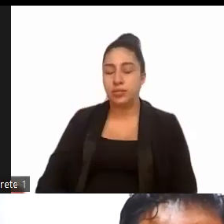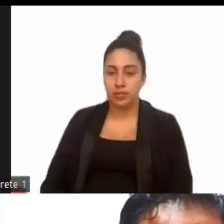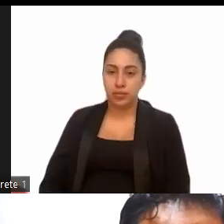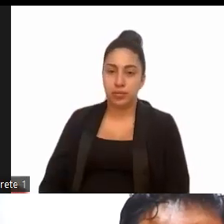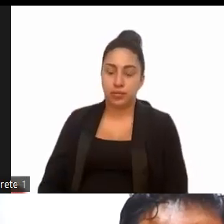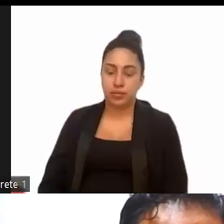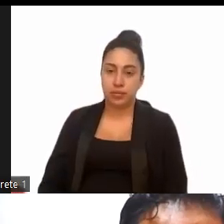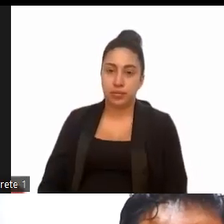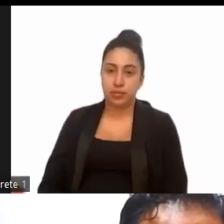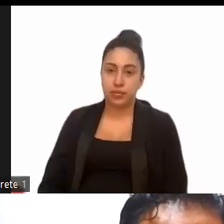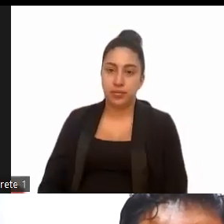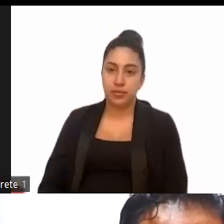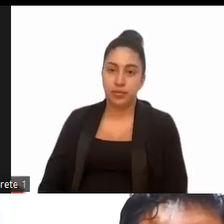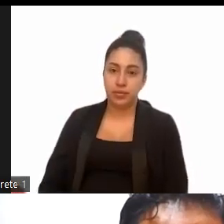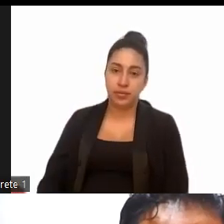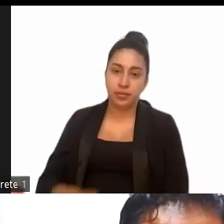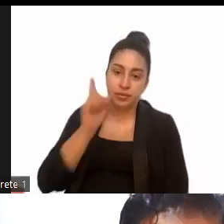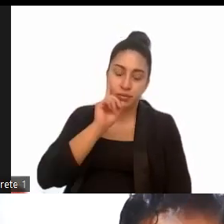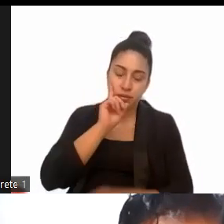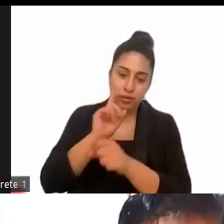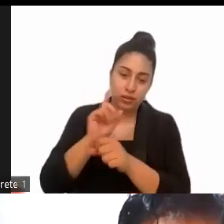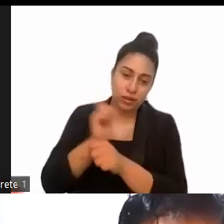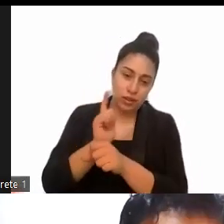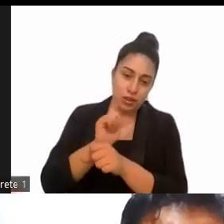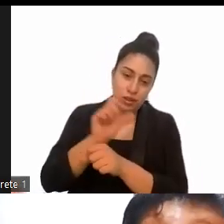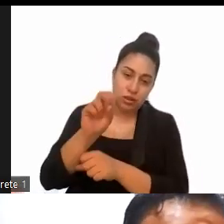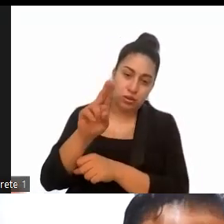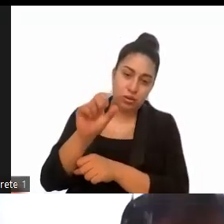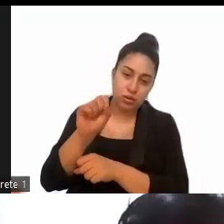Gracias. Licenciada Susana de la Luz Coeto Varela.